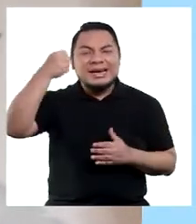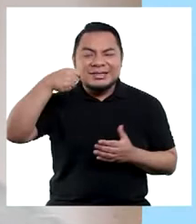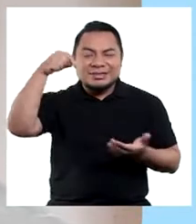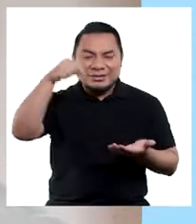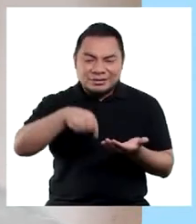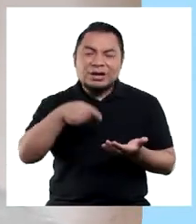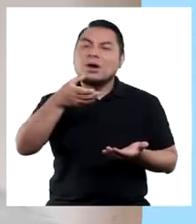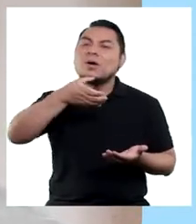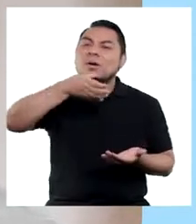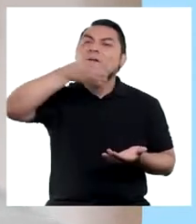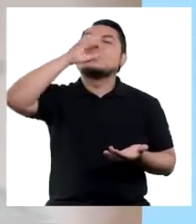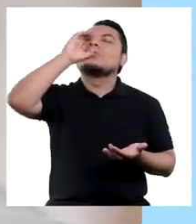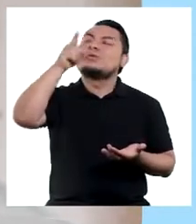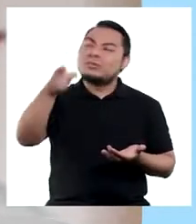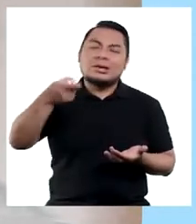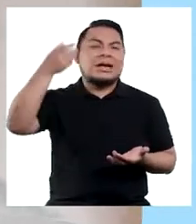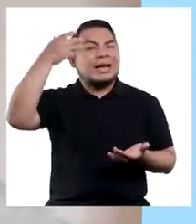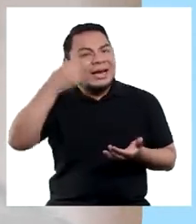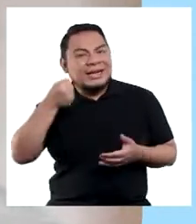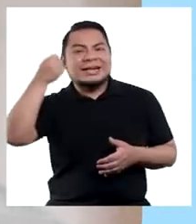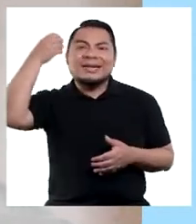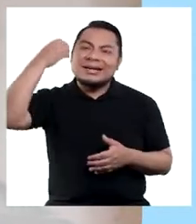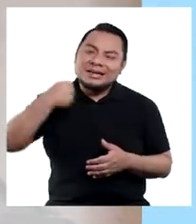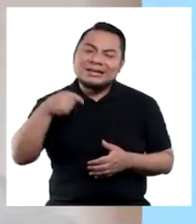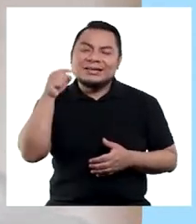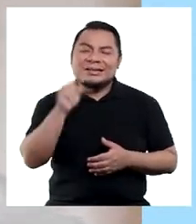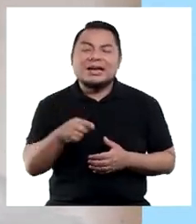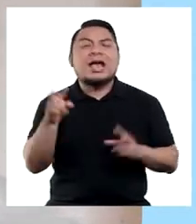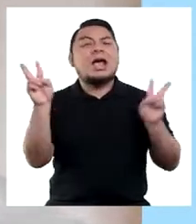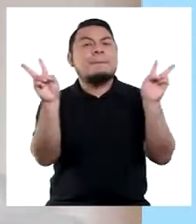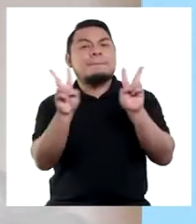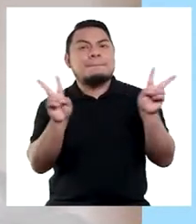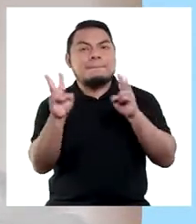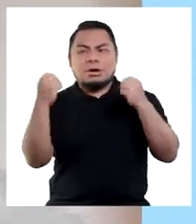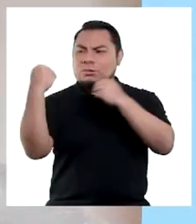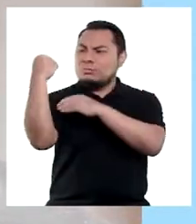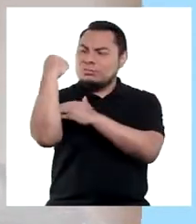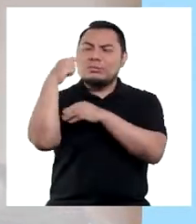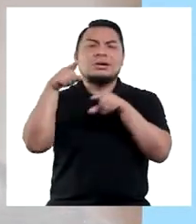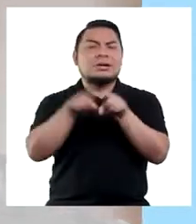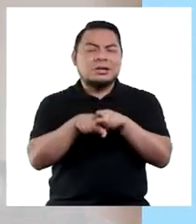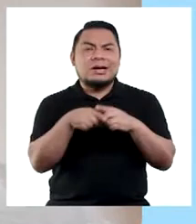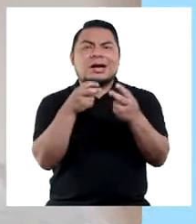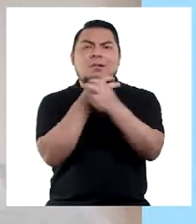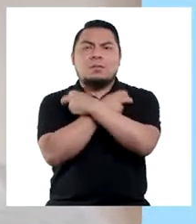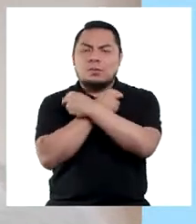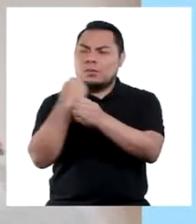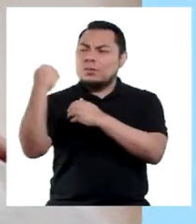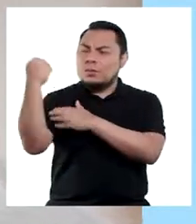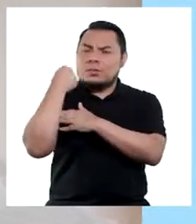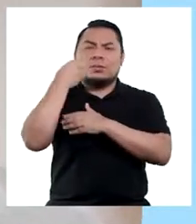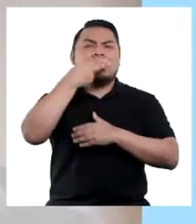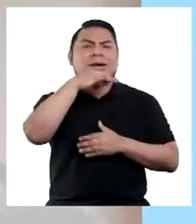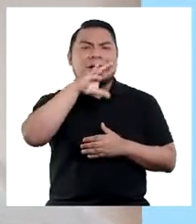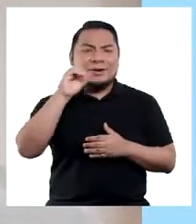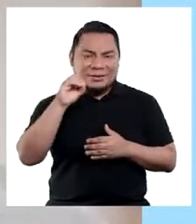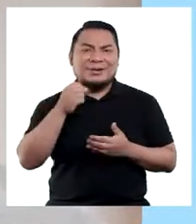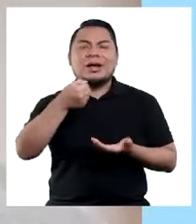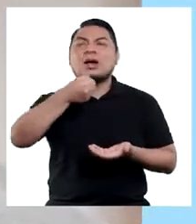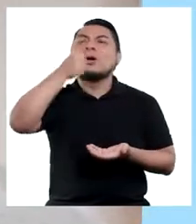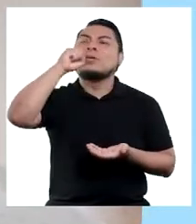todo tome su leche chica tiene vitaminas tiene calcio tiene